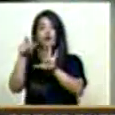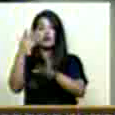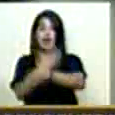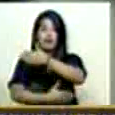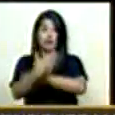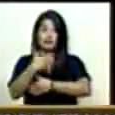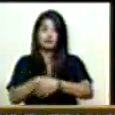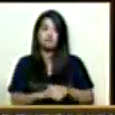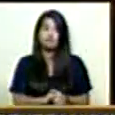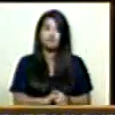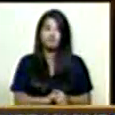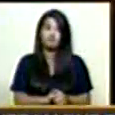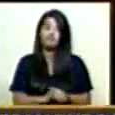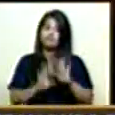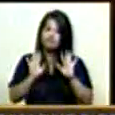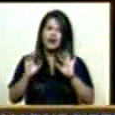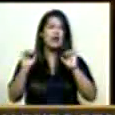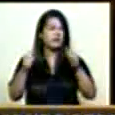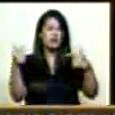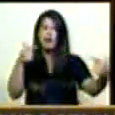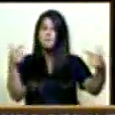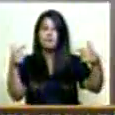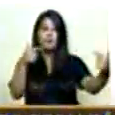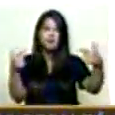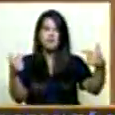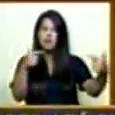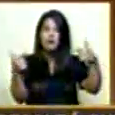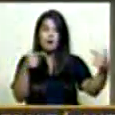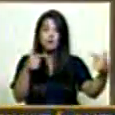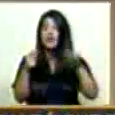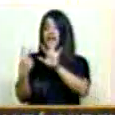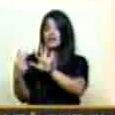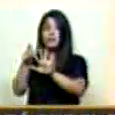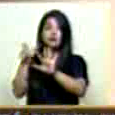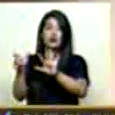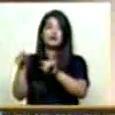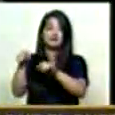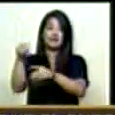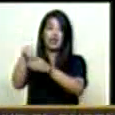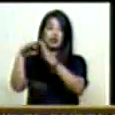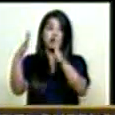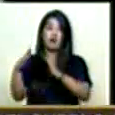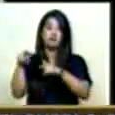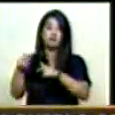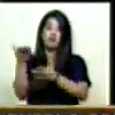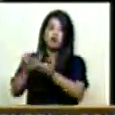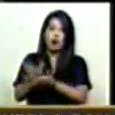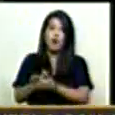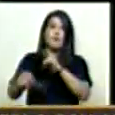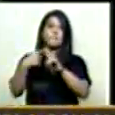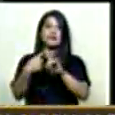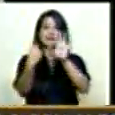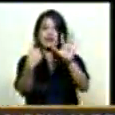heridos durante el enfrentamiento siete integrantes de esta célula terrorista resultaron abatidos y otros seis